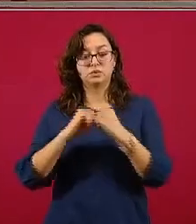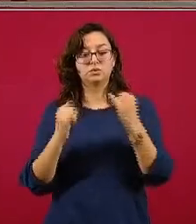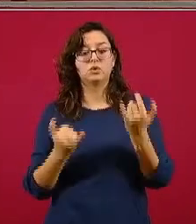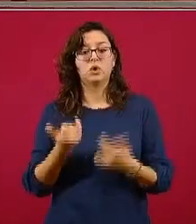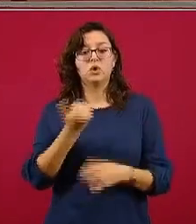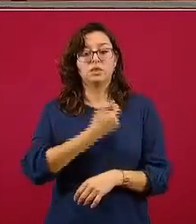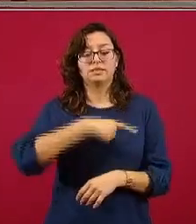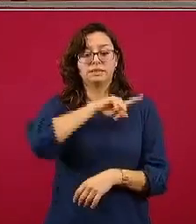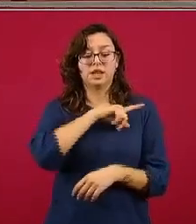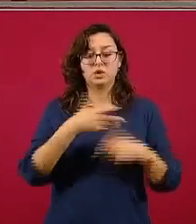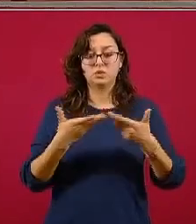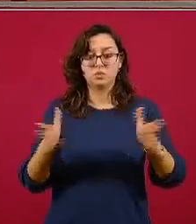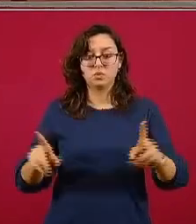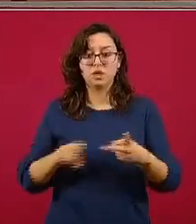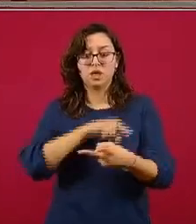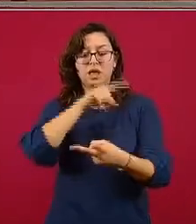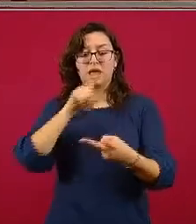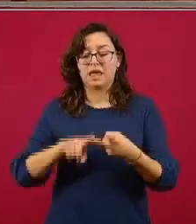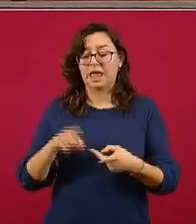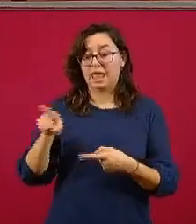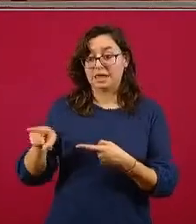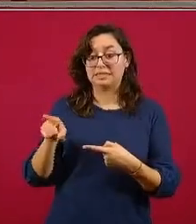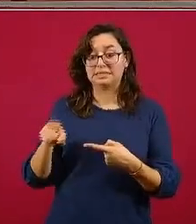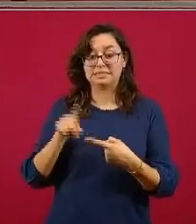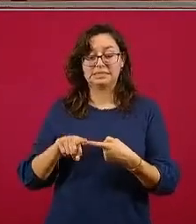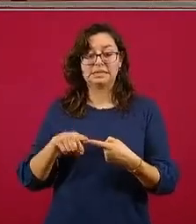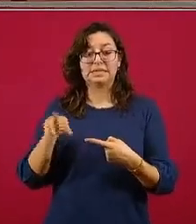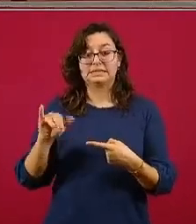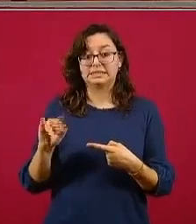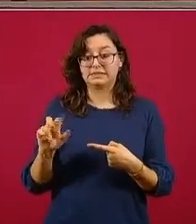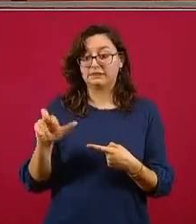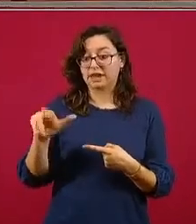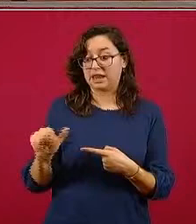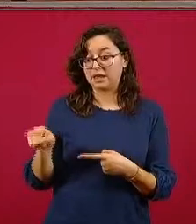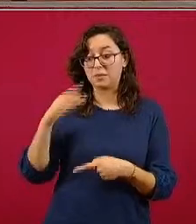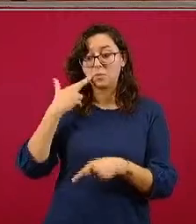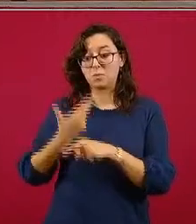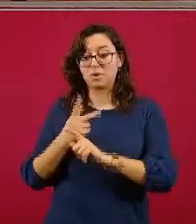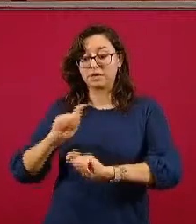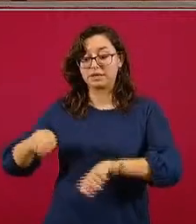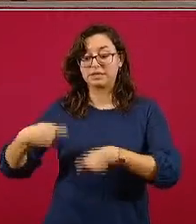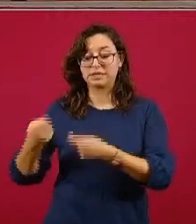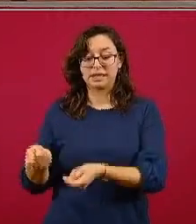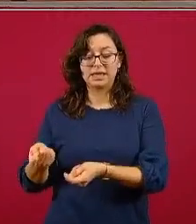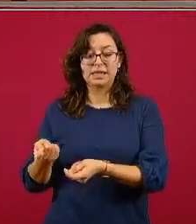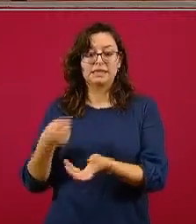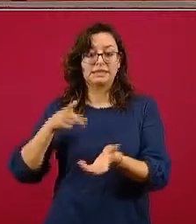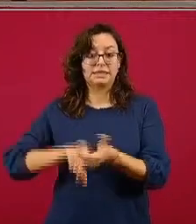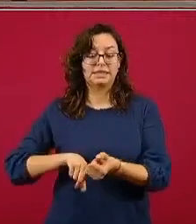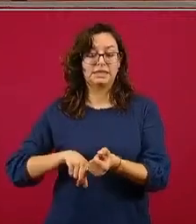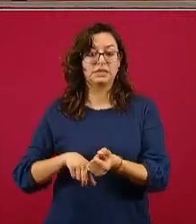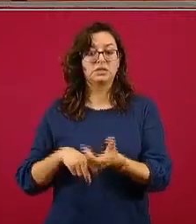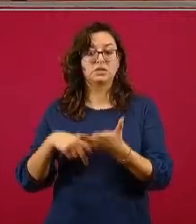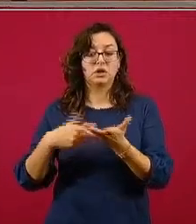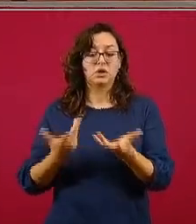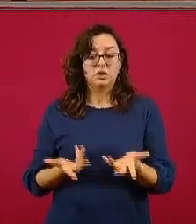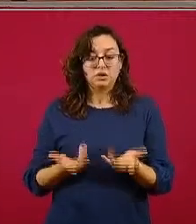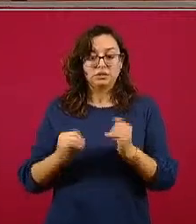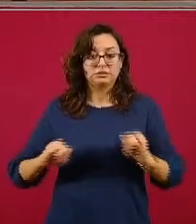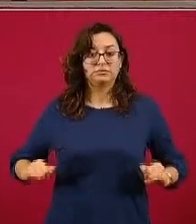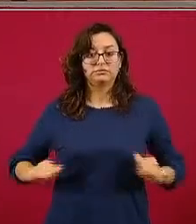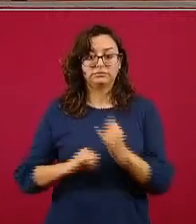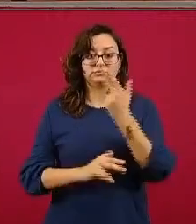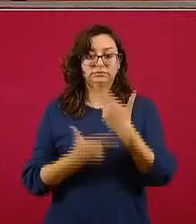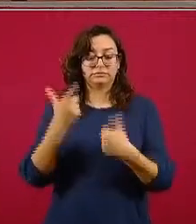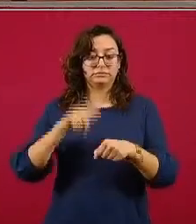varias ocasiones. El doctor Rivera, dadas las funciones y atribuciones del Instituto Nacional de Salud Pública,